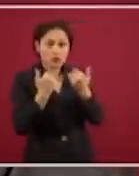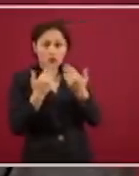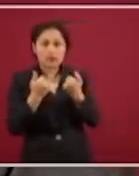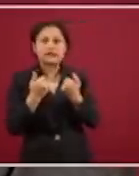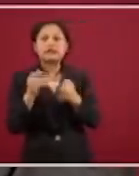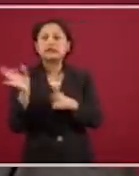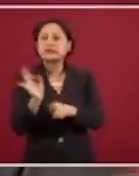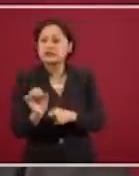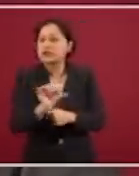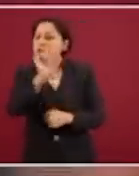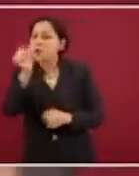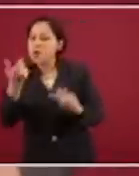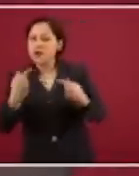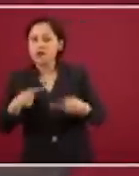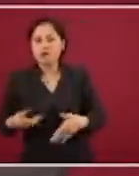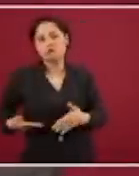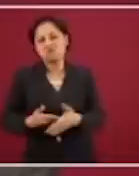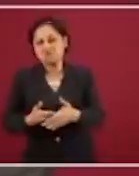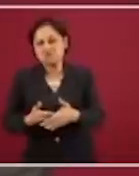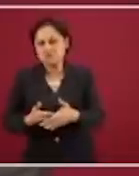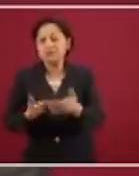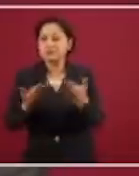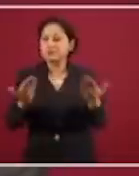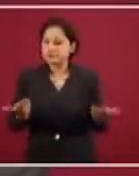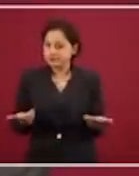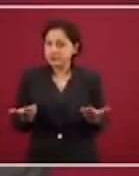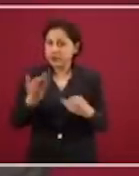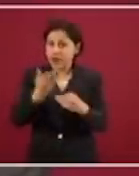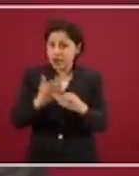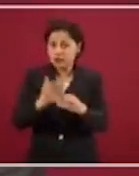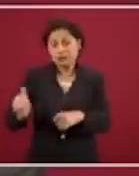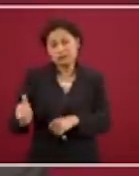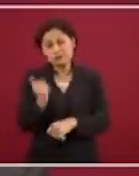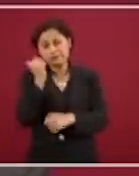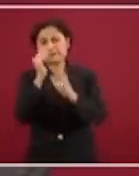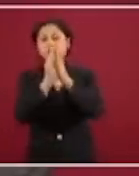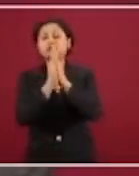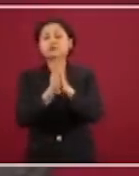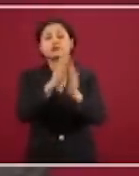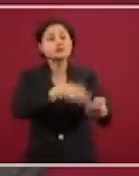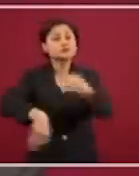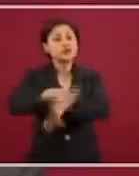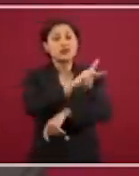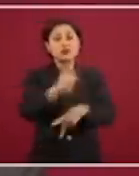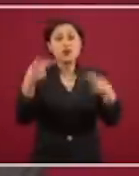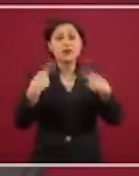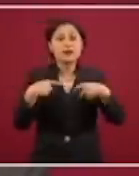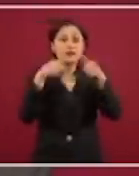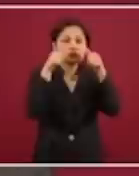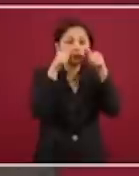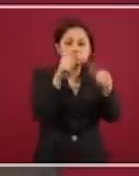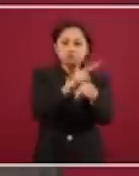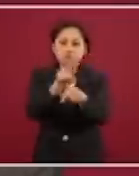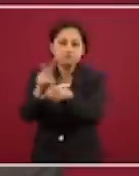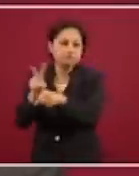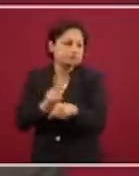obstaculizando. Y la solidaridad de la población también nos va a ayudar a detectar quién está